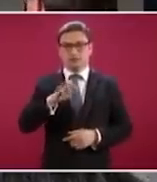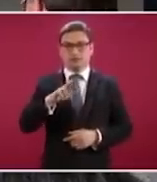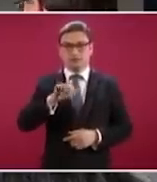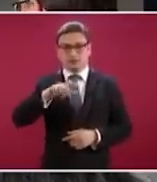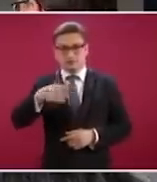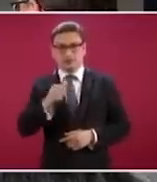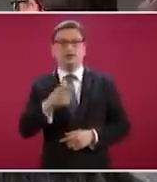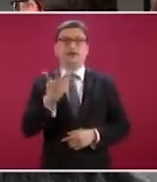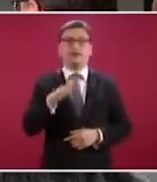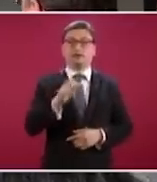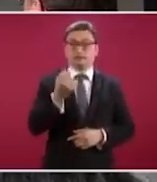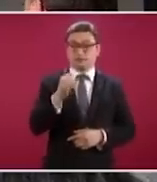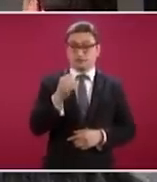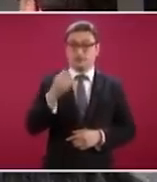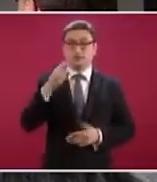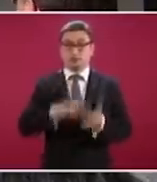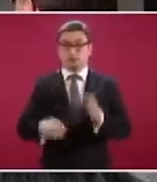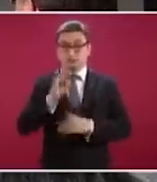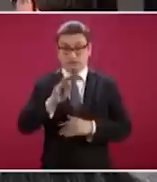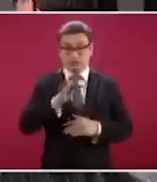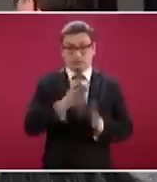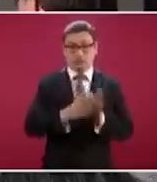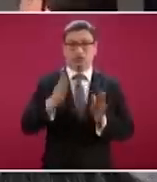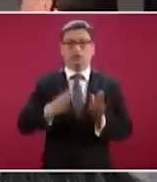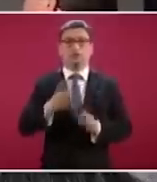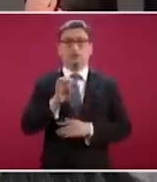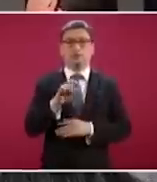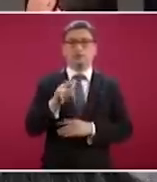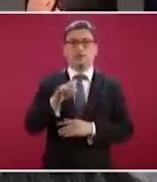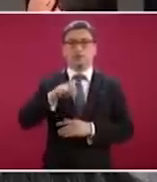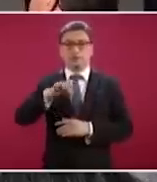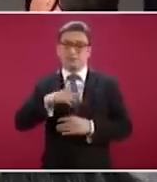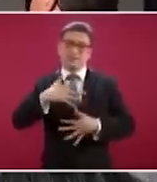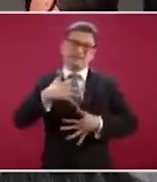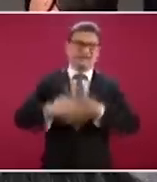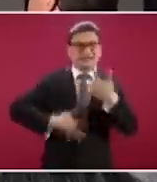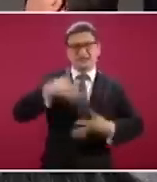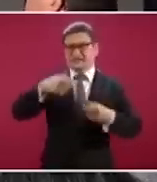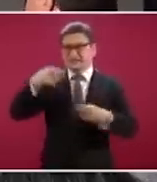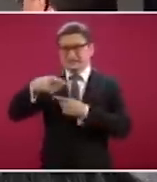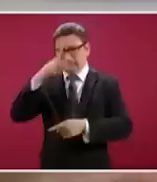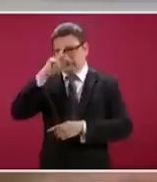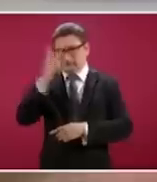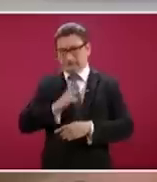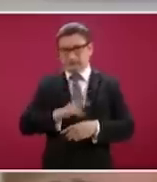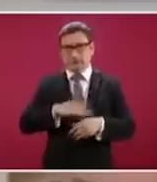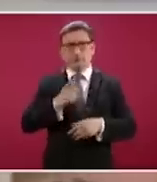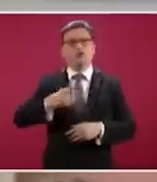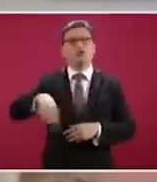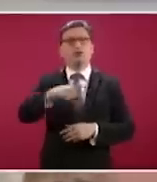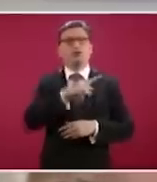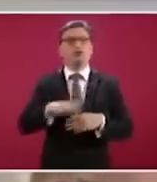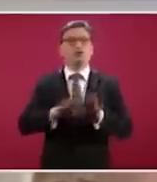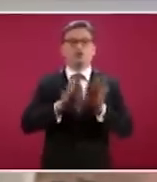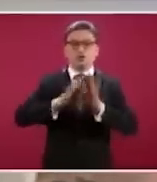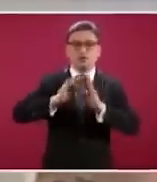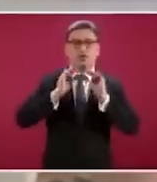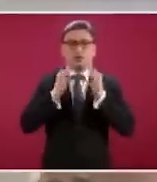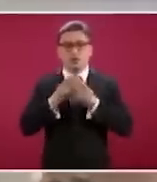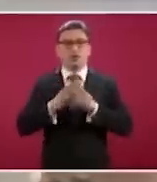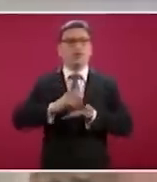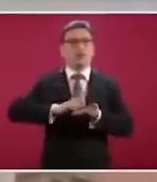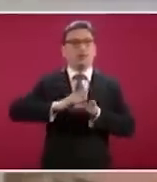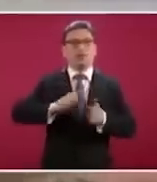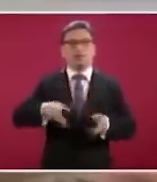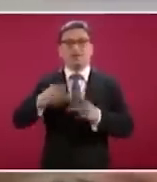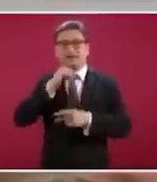de septiembre de este año, Empalme vivió la violencia extrema como represalia por no participar en el tráfico de estupefacientes, quemaron